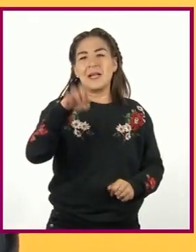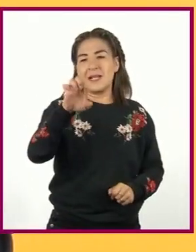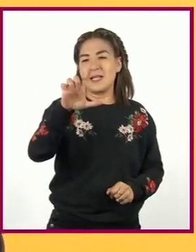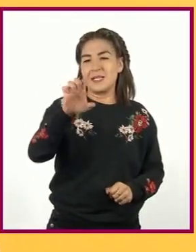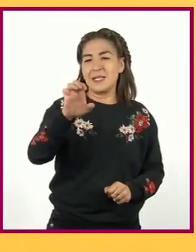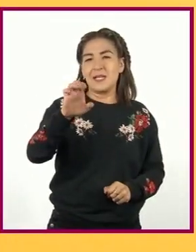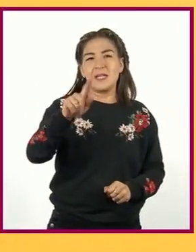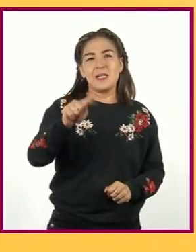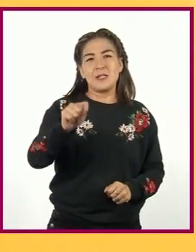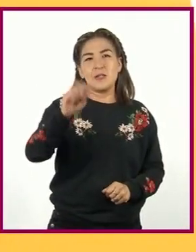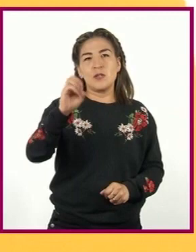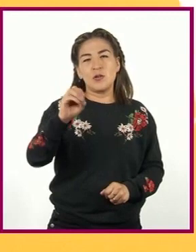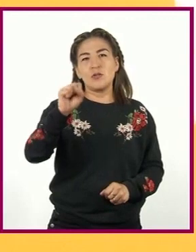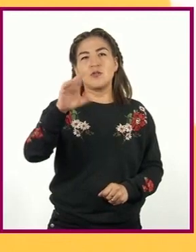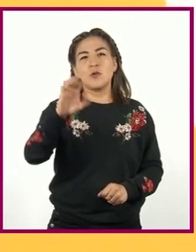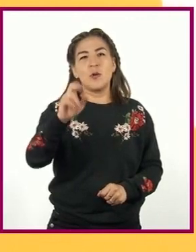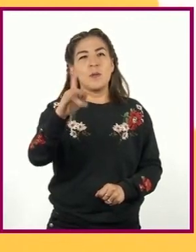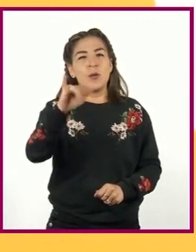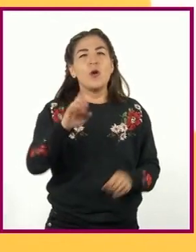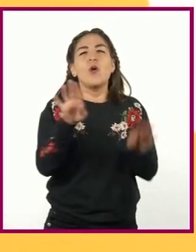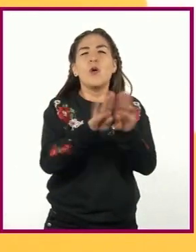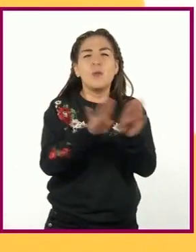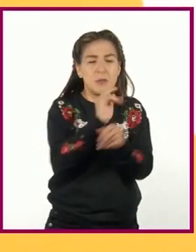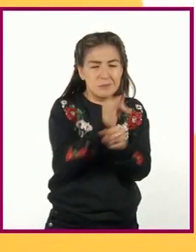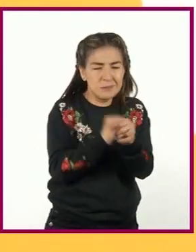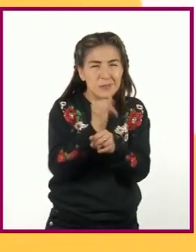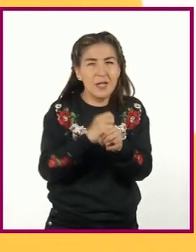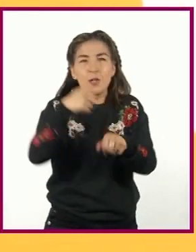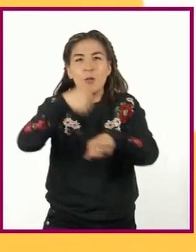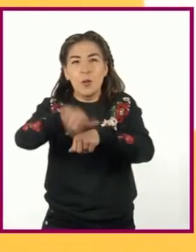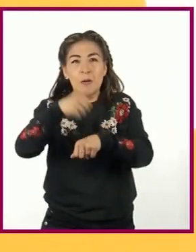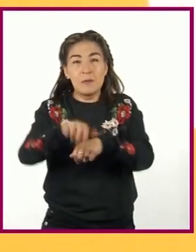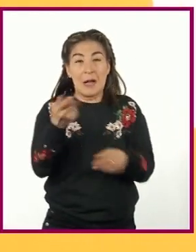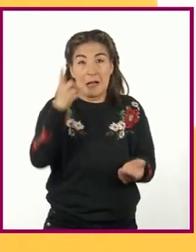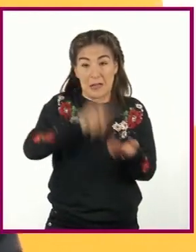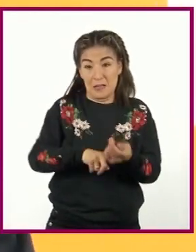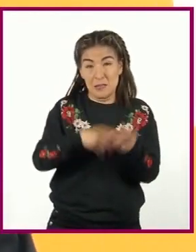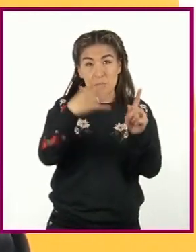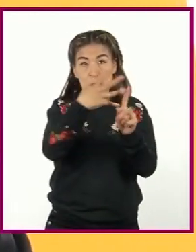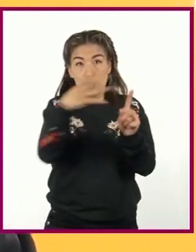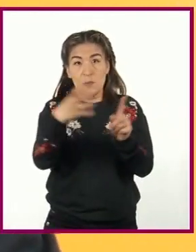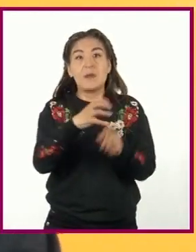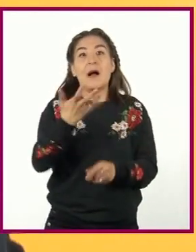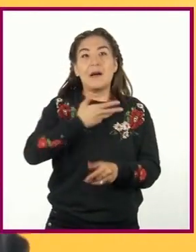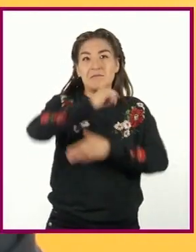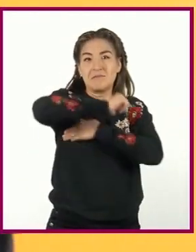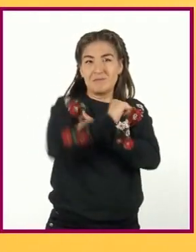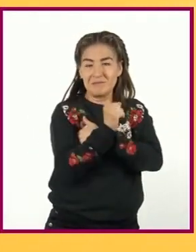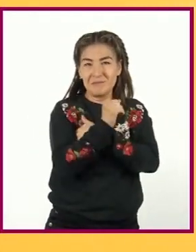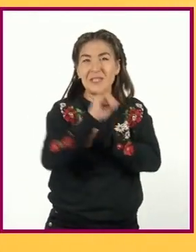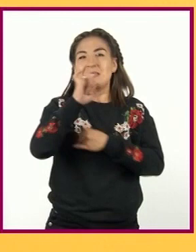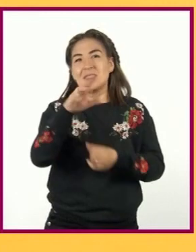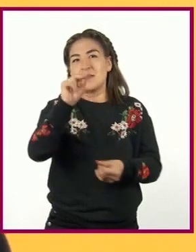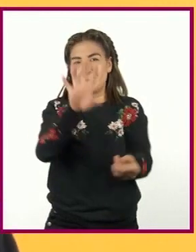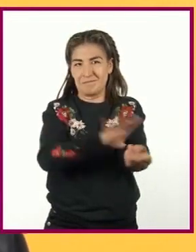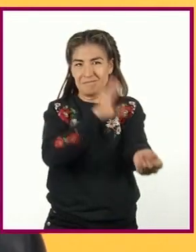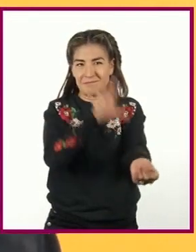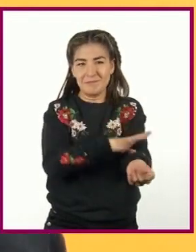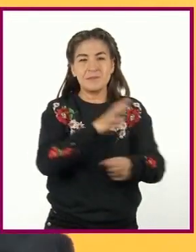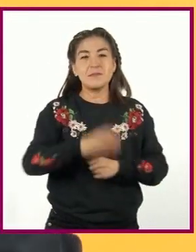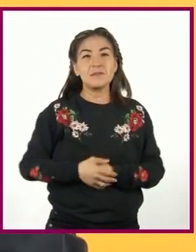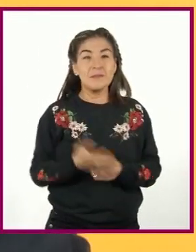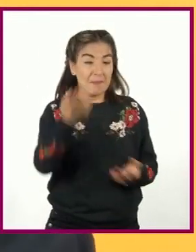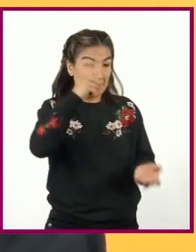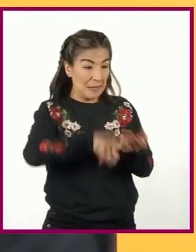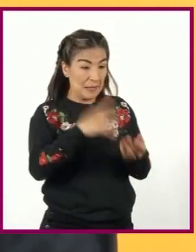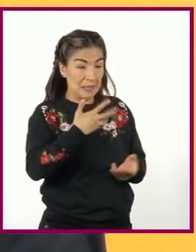electroscopio que permite conocer de forma cuantitativa si un cuerpo está cargado eléctricamente o no. Cuando un objeto que está cargado